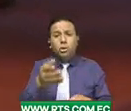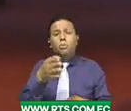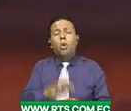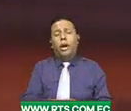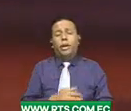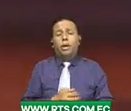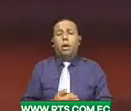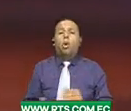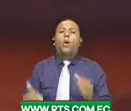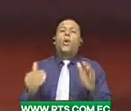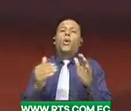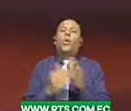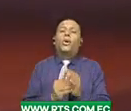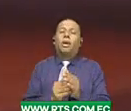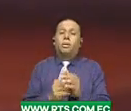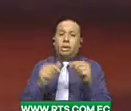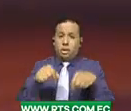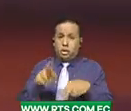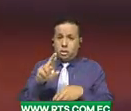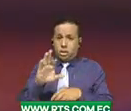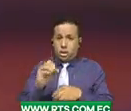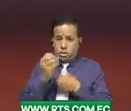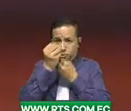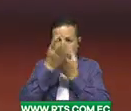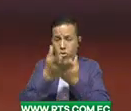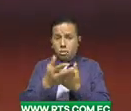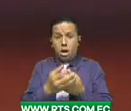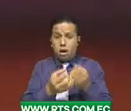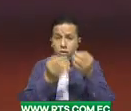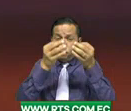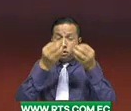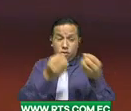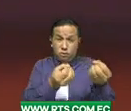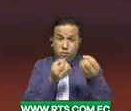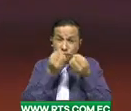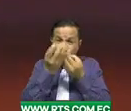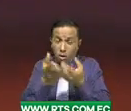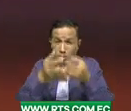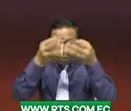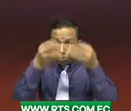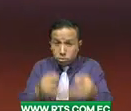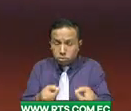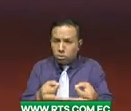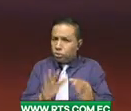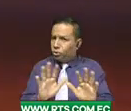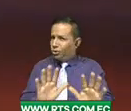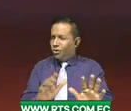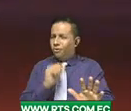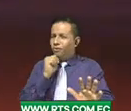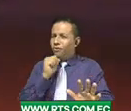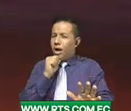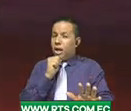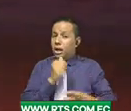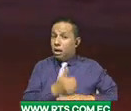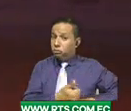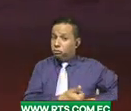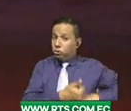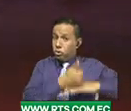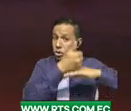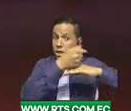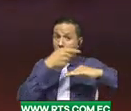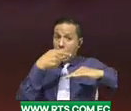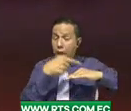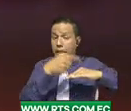lo recalcamos en la noticia en RTS, es información preliminar y tiene que sustentar esto una autoridad, nos tiene